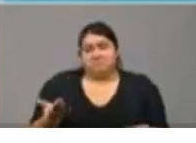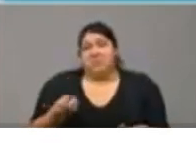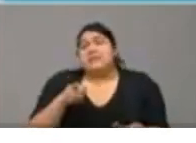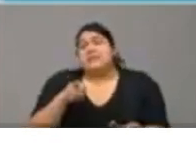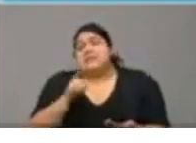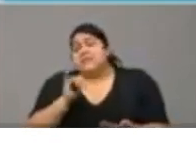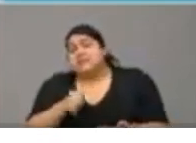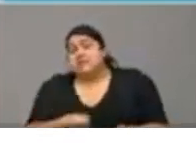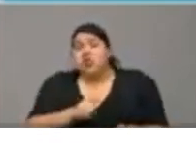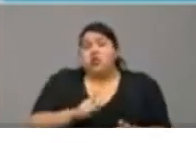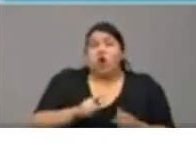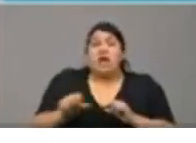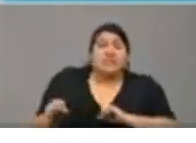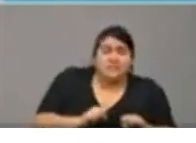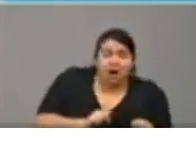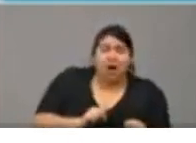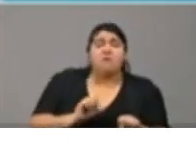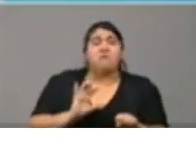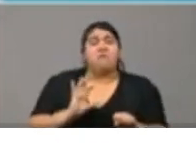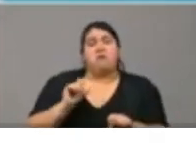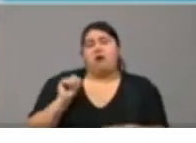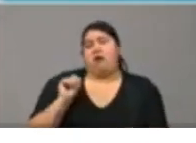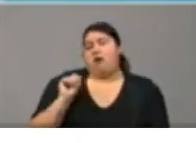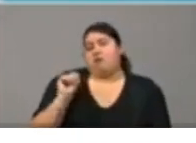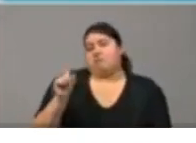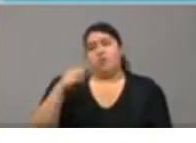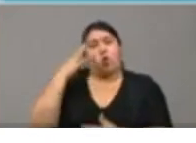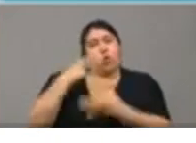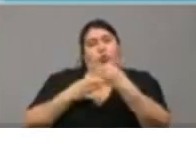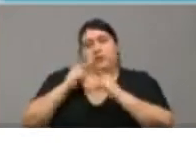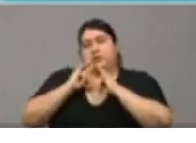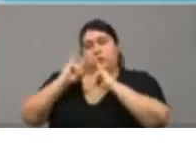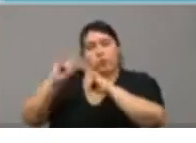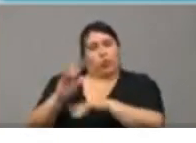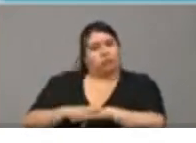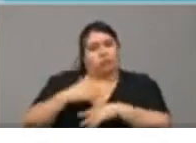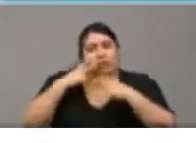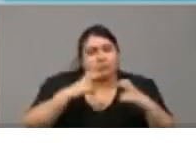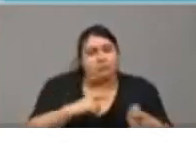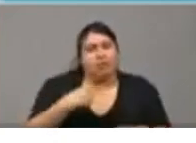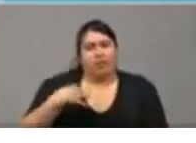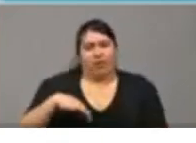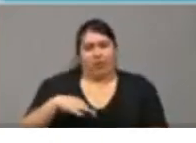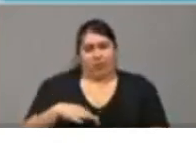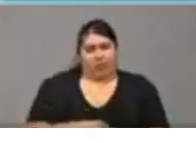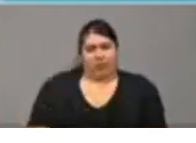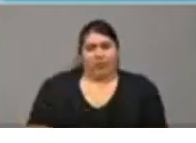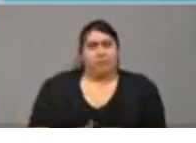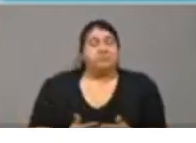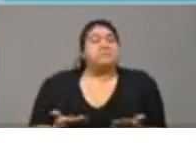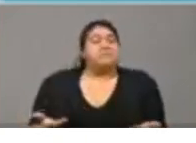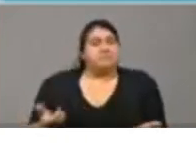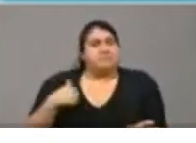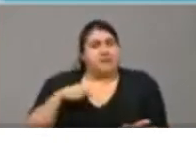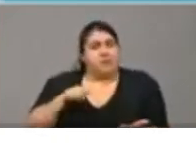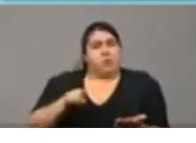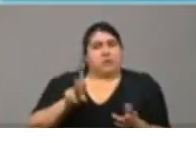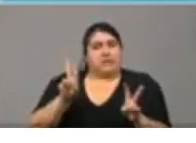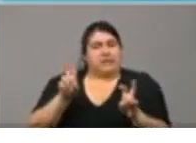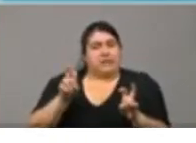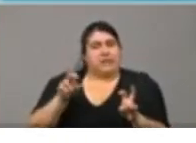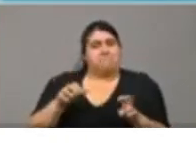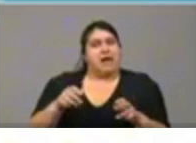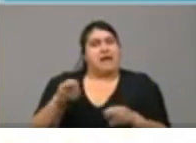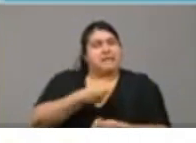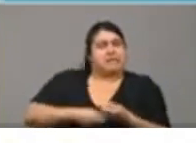trata de una estafa es un tema que le corresponde a la justicia analizarlo pero sí tenemos mucha preocupación por por la